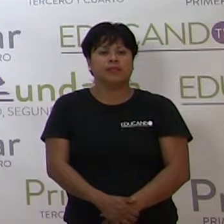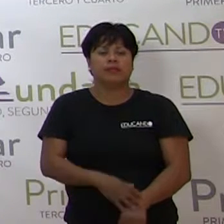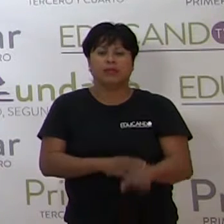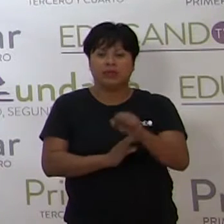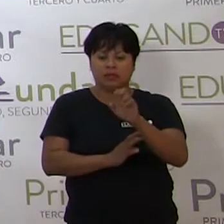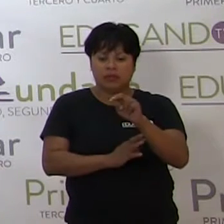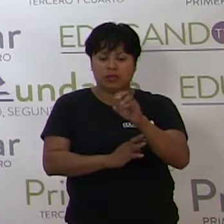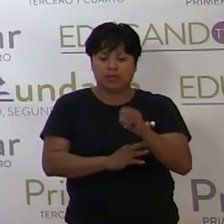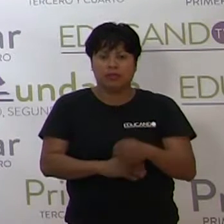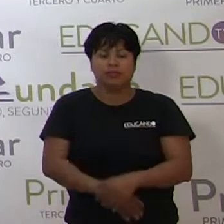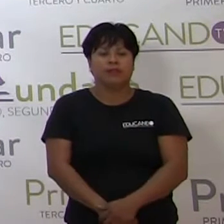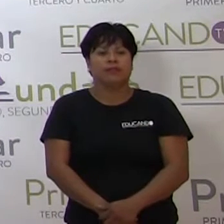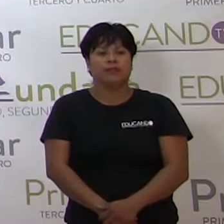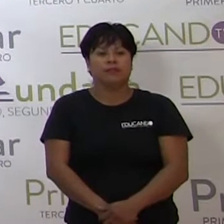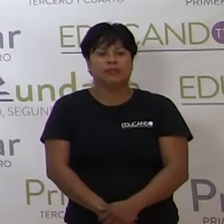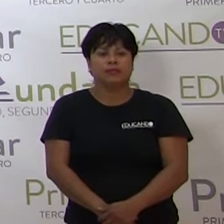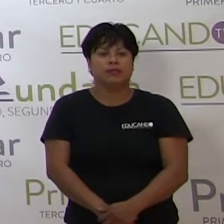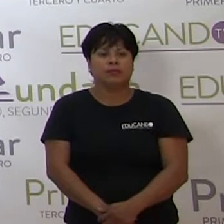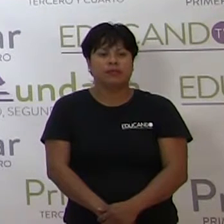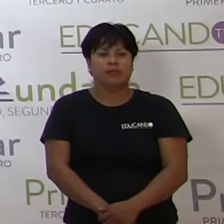Seno.